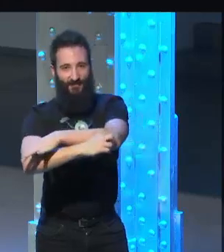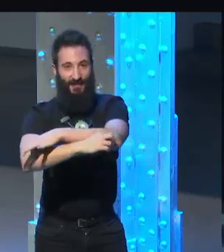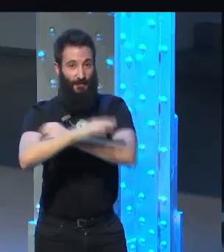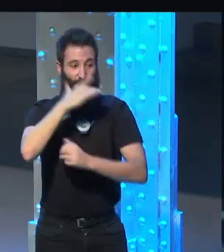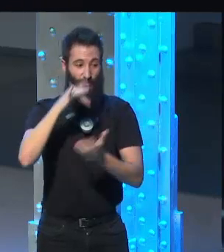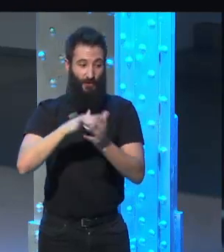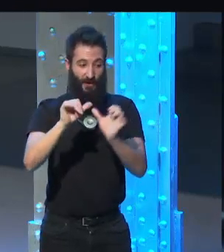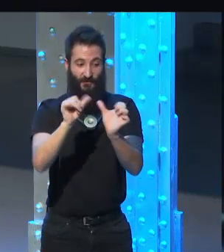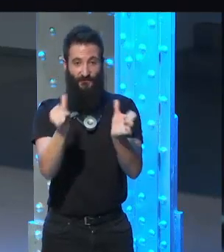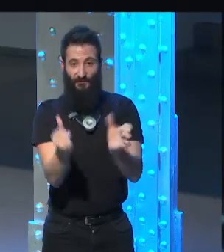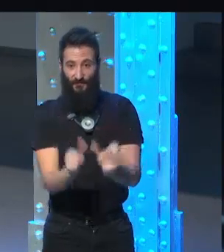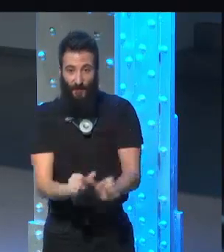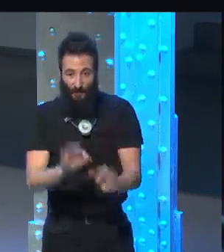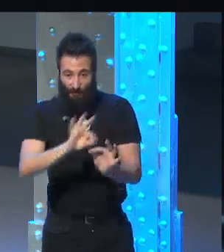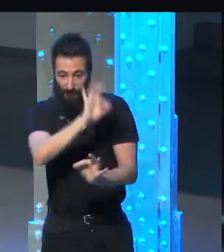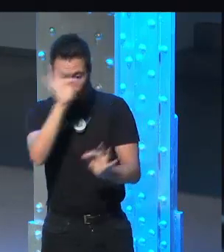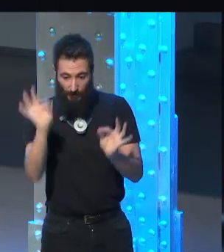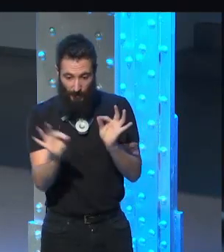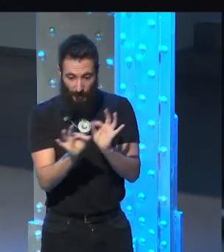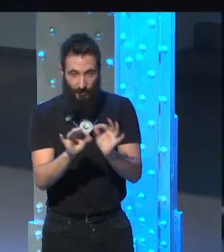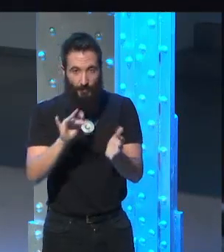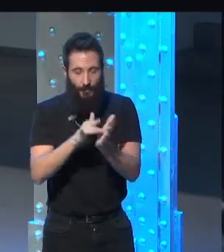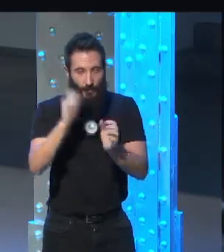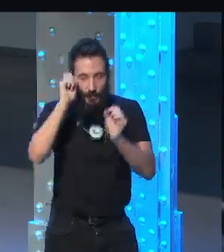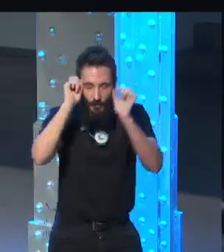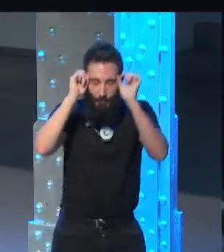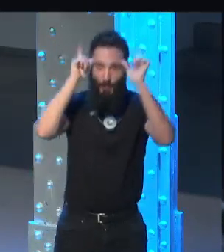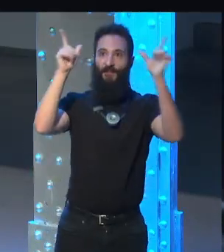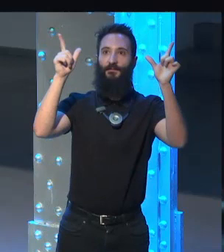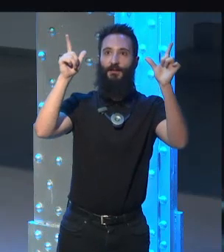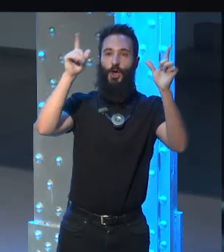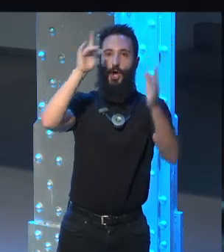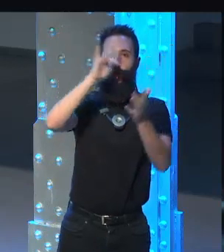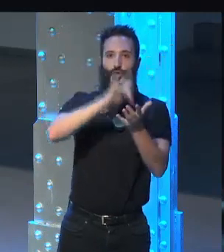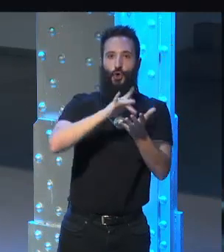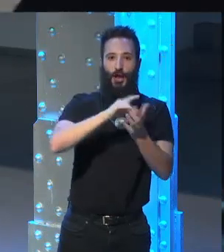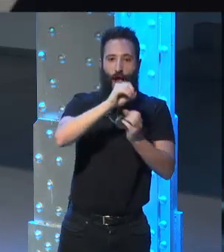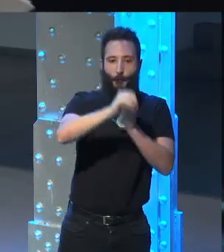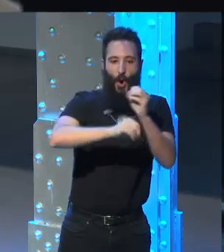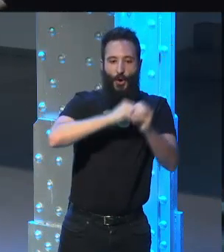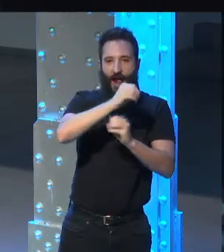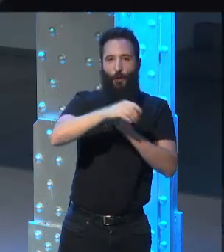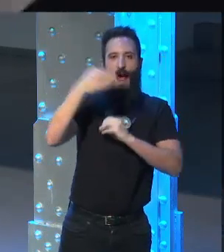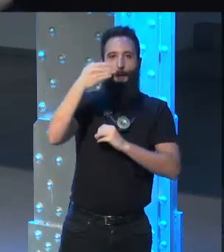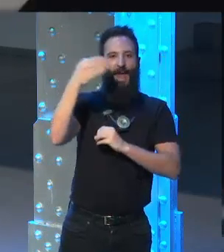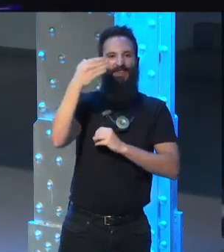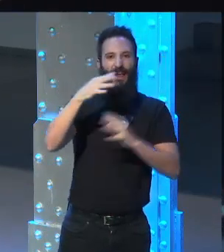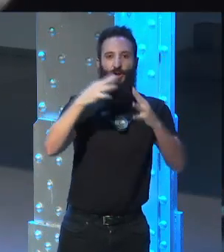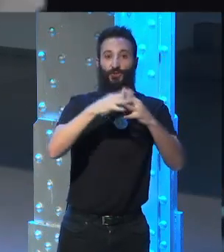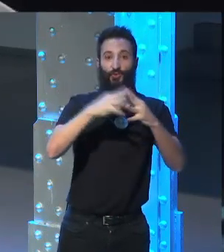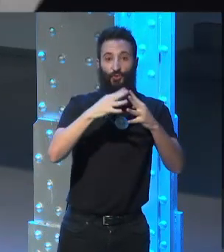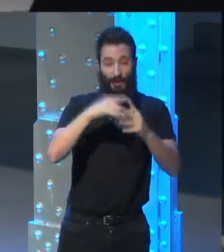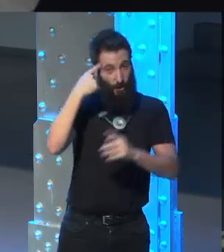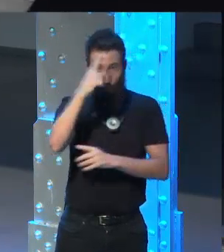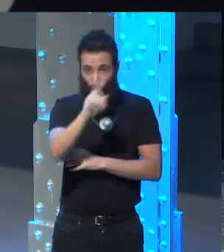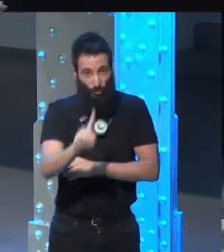esa manera le saltó ese clic en la cabeza y descubrió cómo era la estructura de la molécula de benceno. Si no sabéis